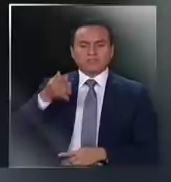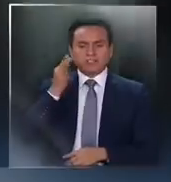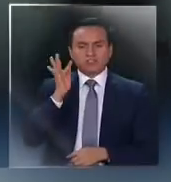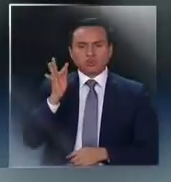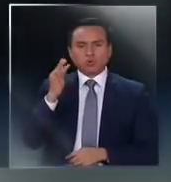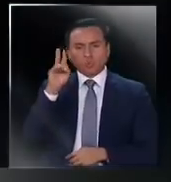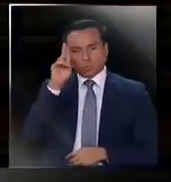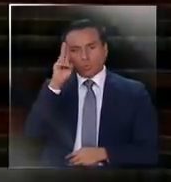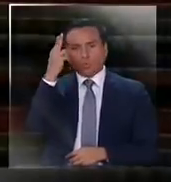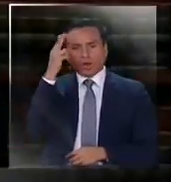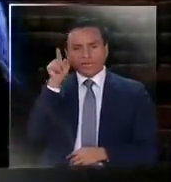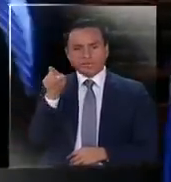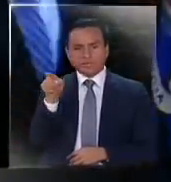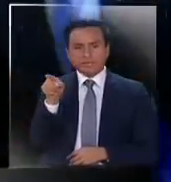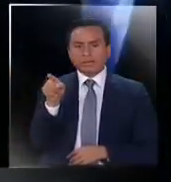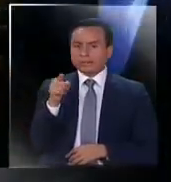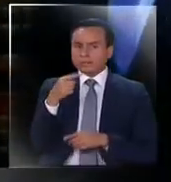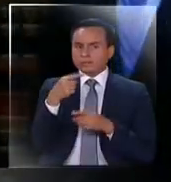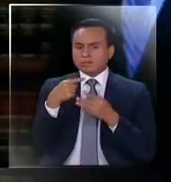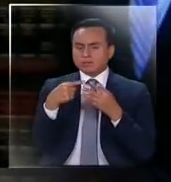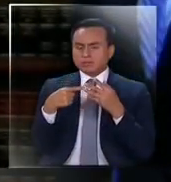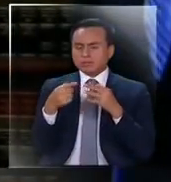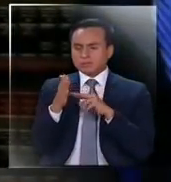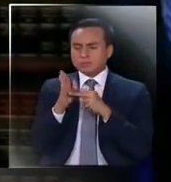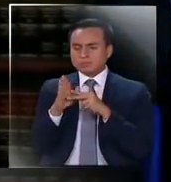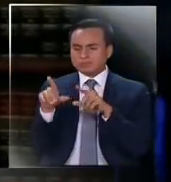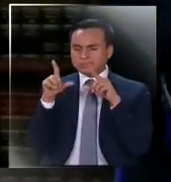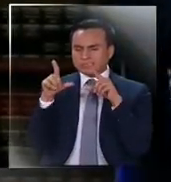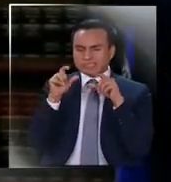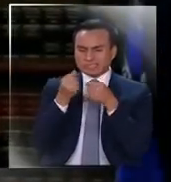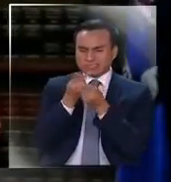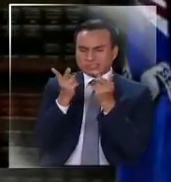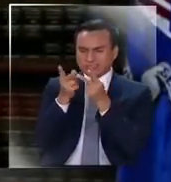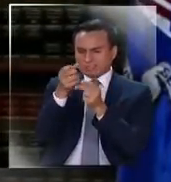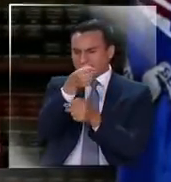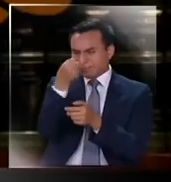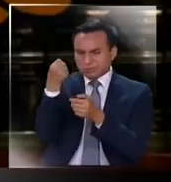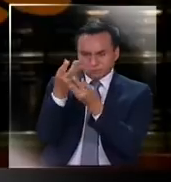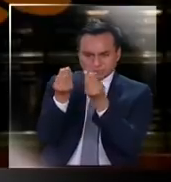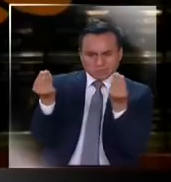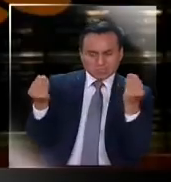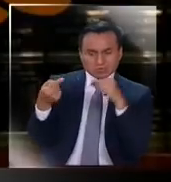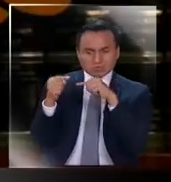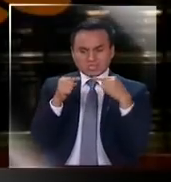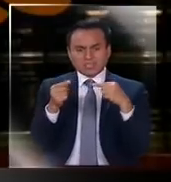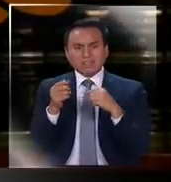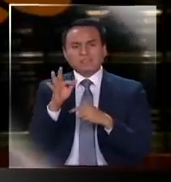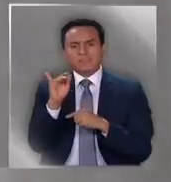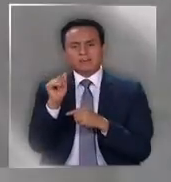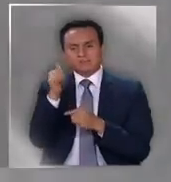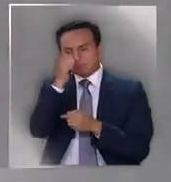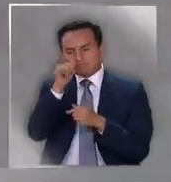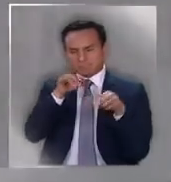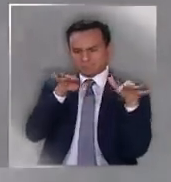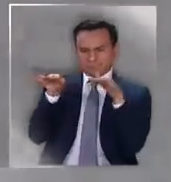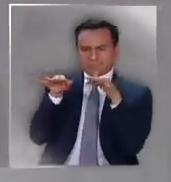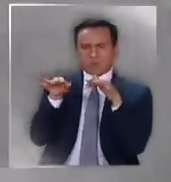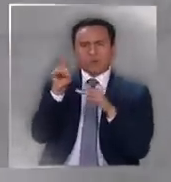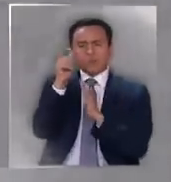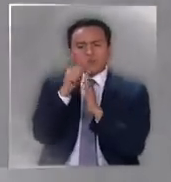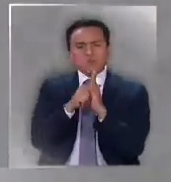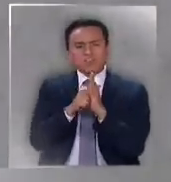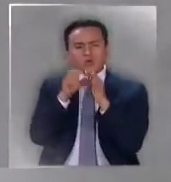Federación Uruguaya. Son más episodios que salen a la luz en el controversial FIFA Gate, justo a un